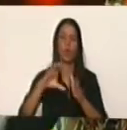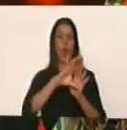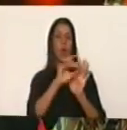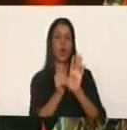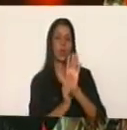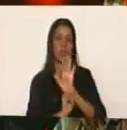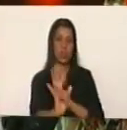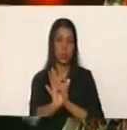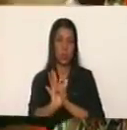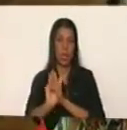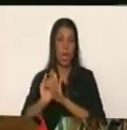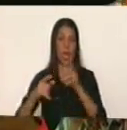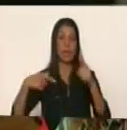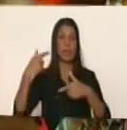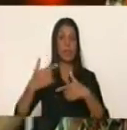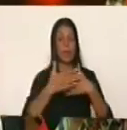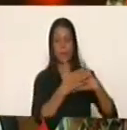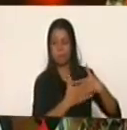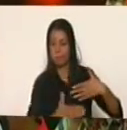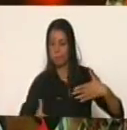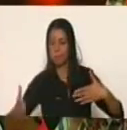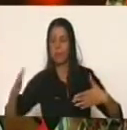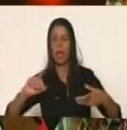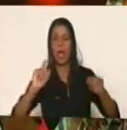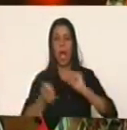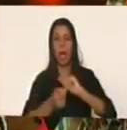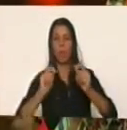proceso inmenso de reformas.